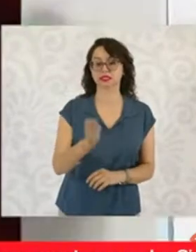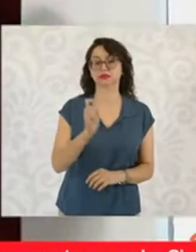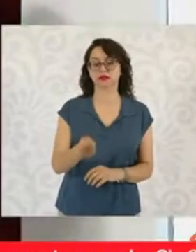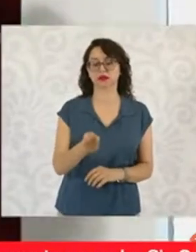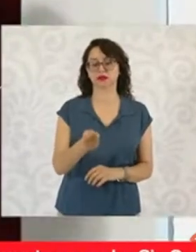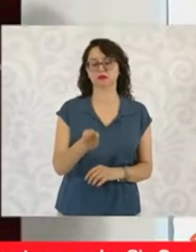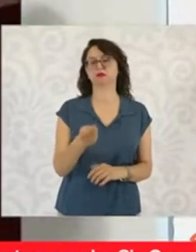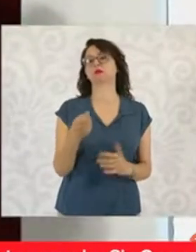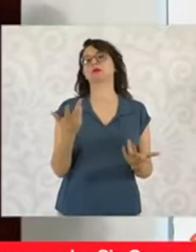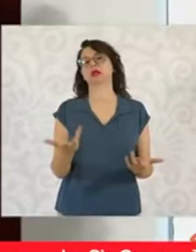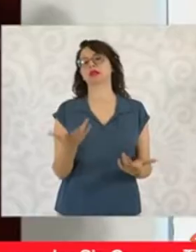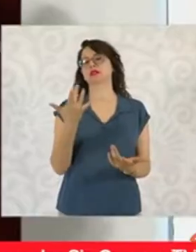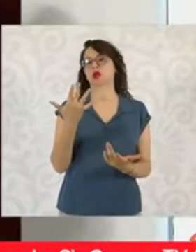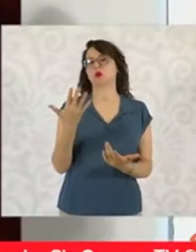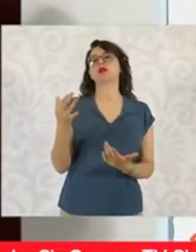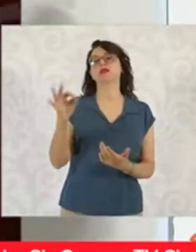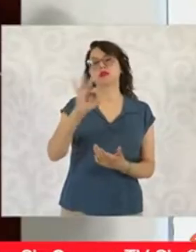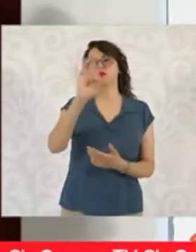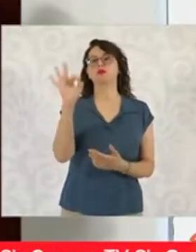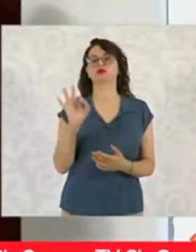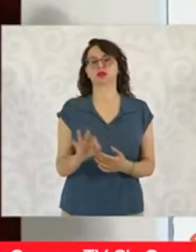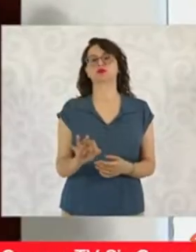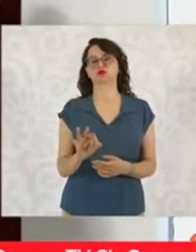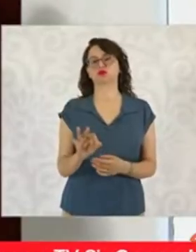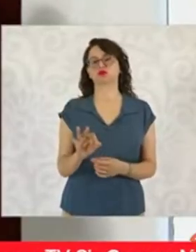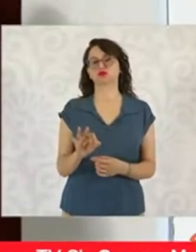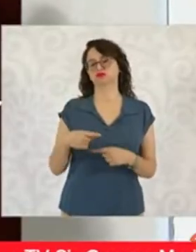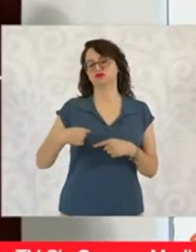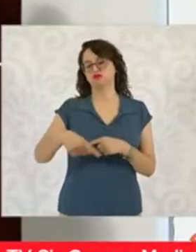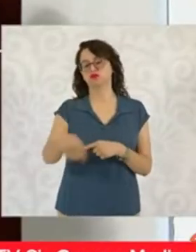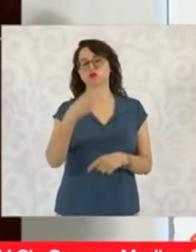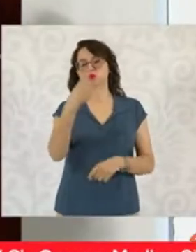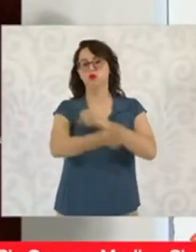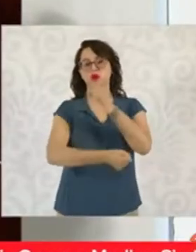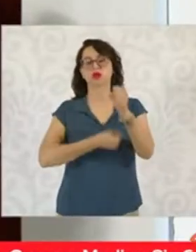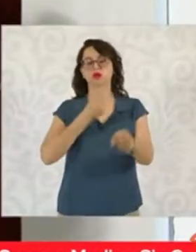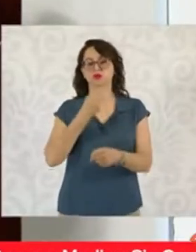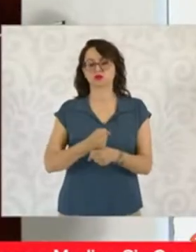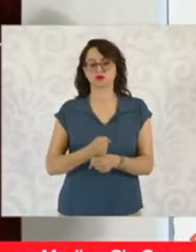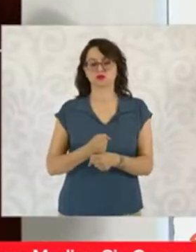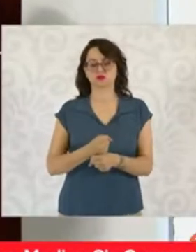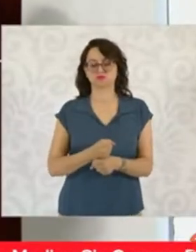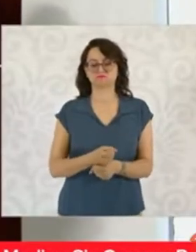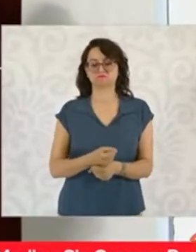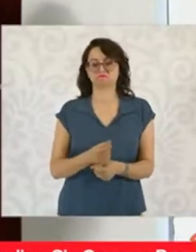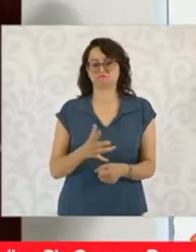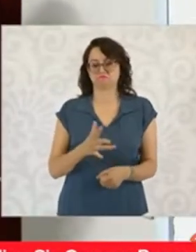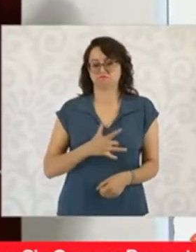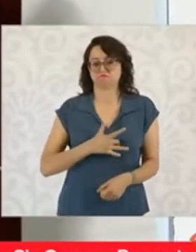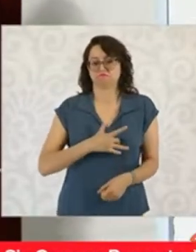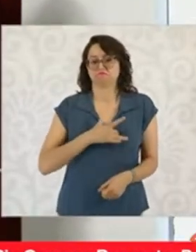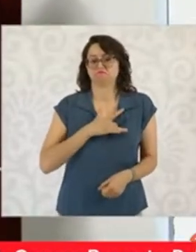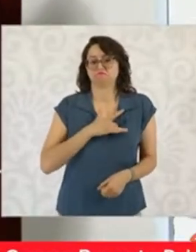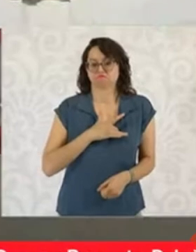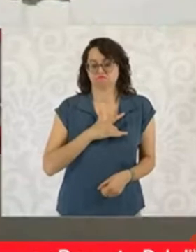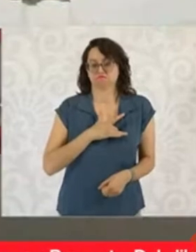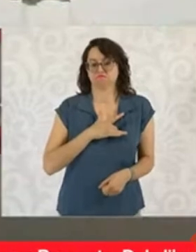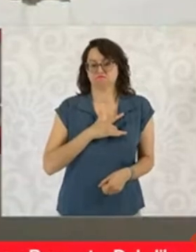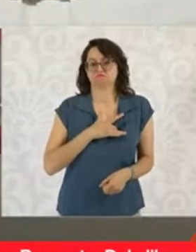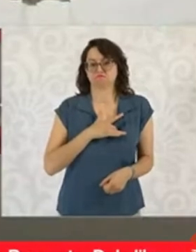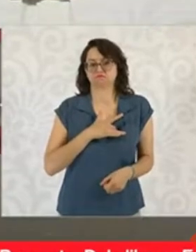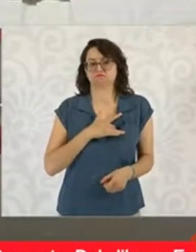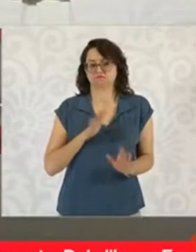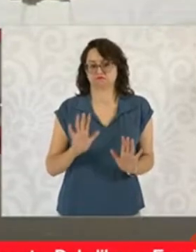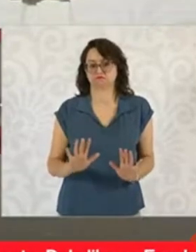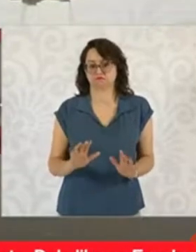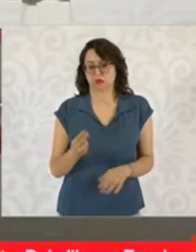tenemos de objetivo en este año. Pues creemos que si esto lo conseguimos